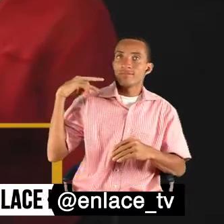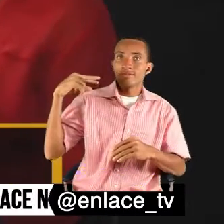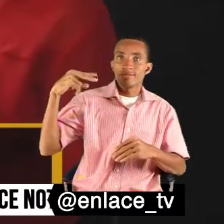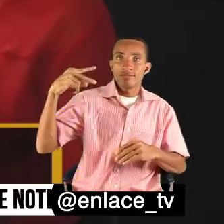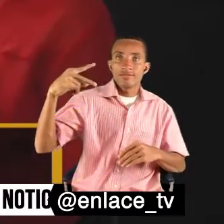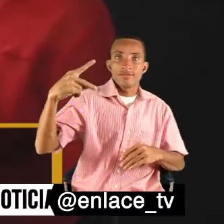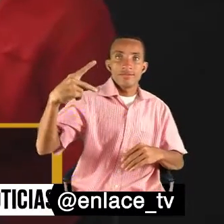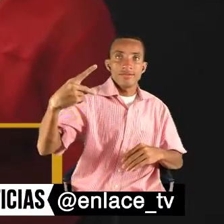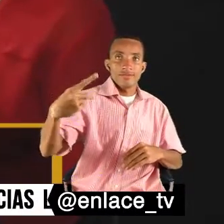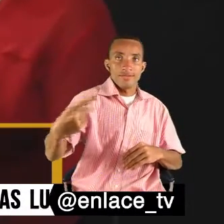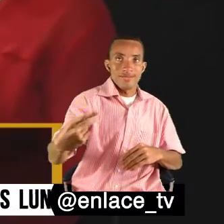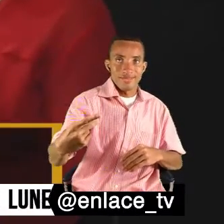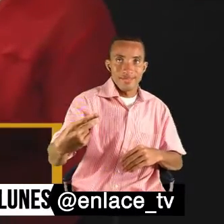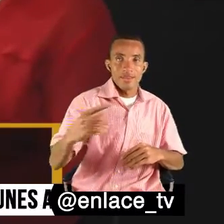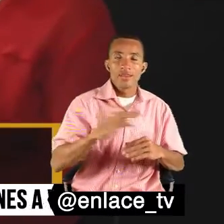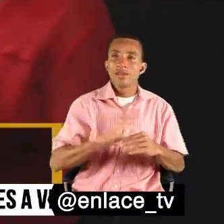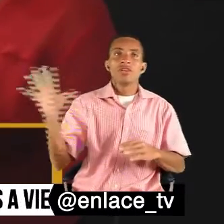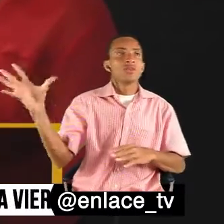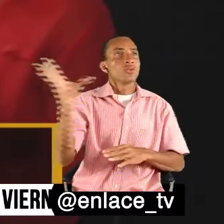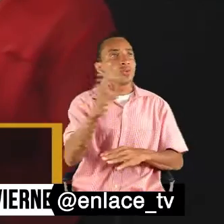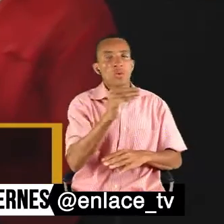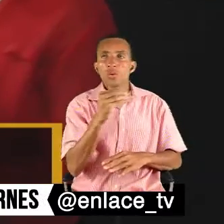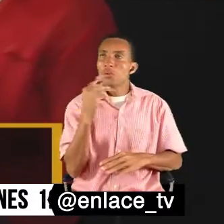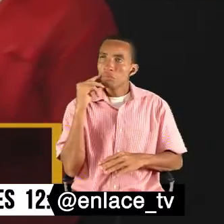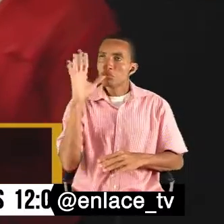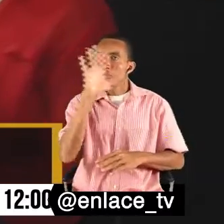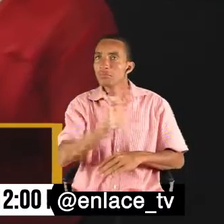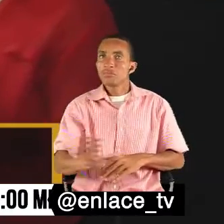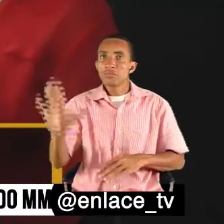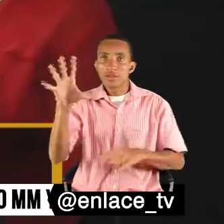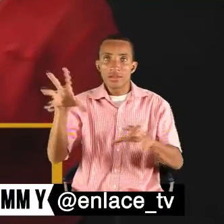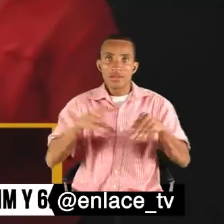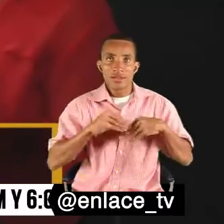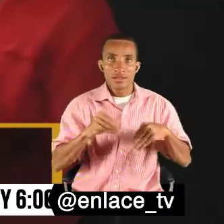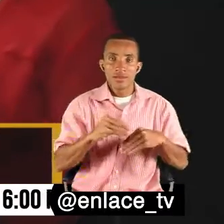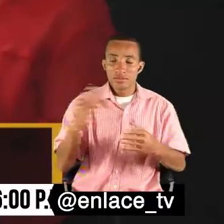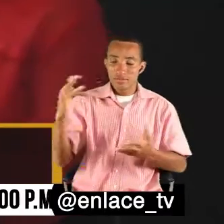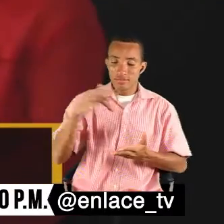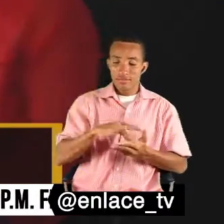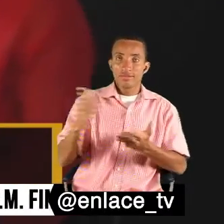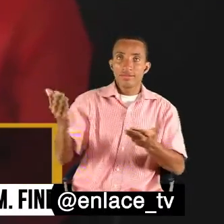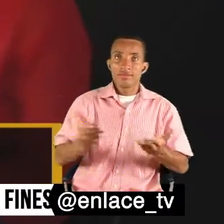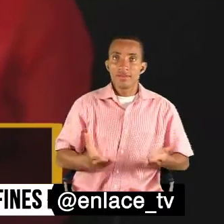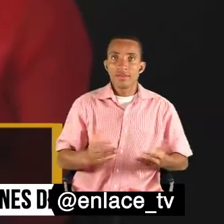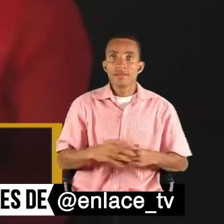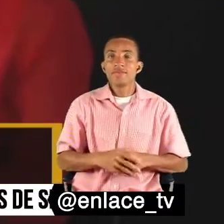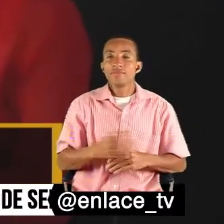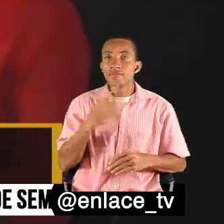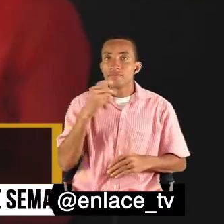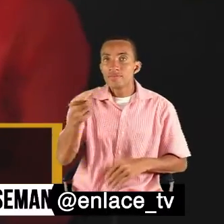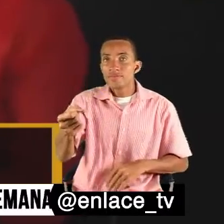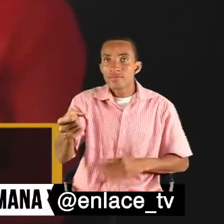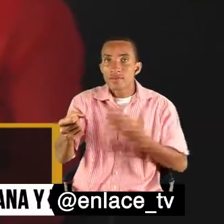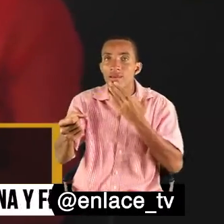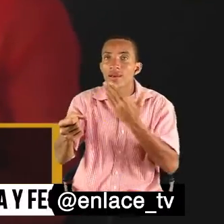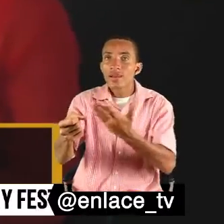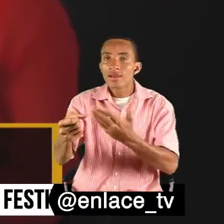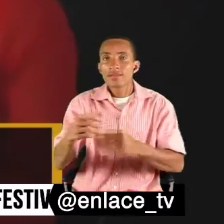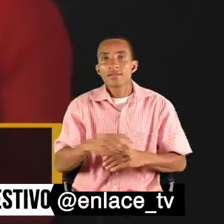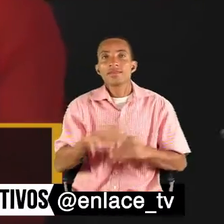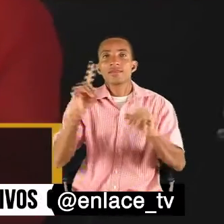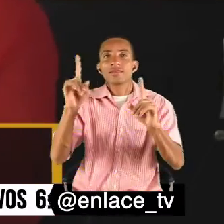buena aceptación a nivel nacional. Bienvenida a tu tierra, bienvenida también a Enlace Noticias, Patricia. Bueno, pues gracias, Pedro, gracias por abrirme la